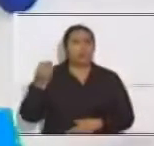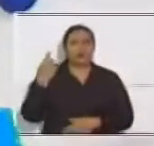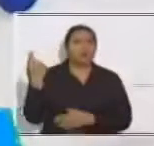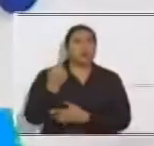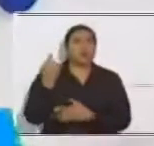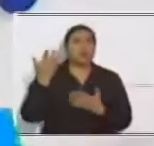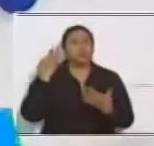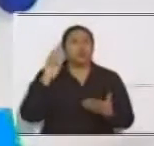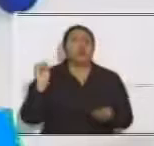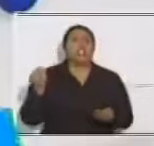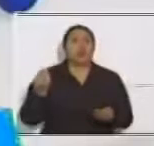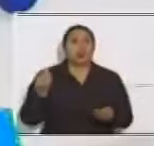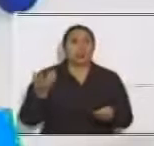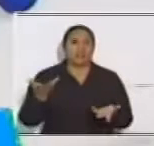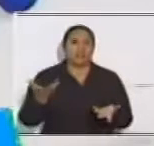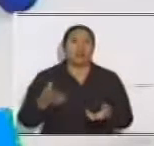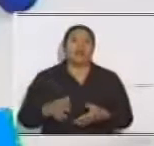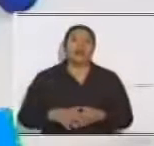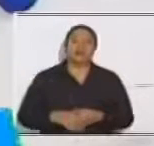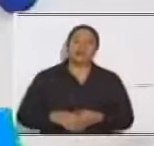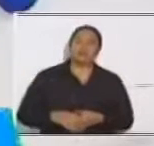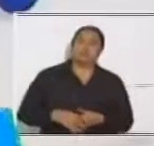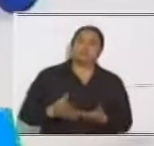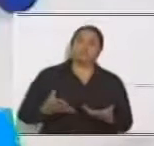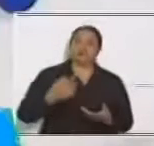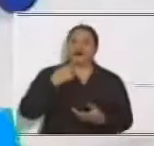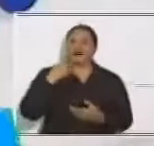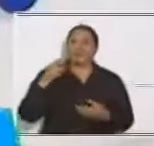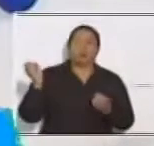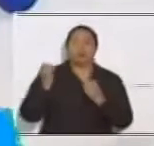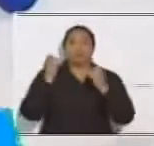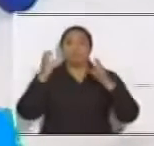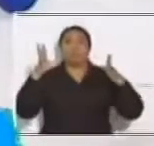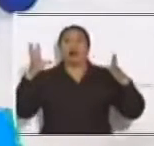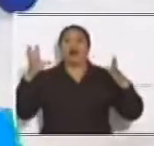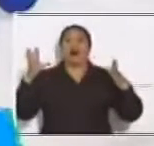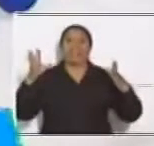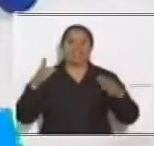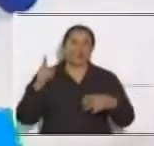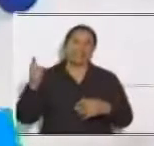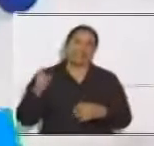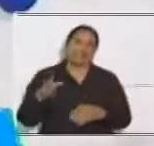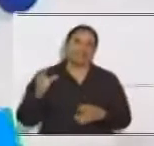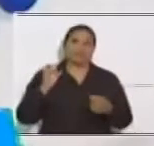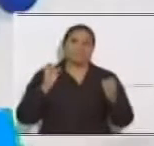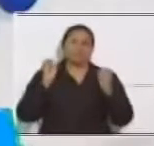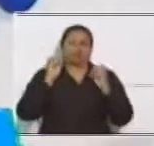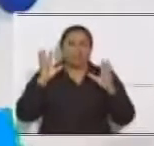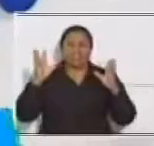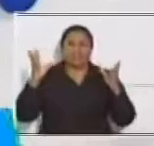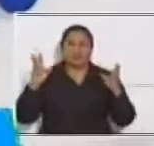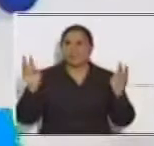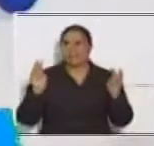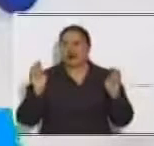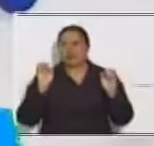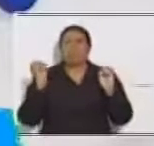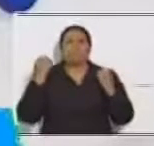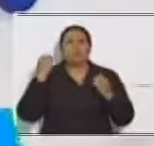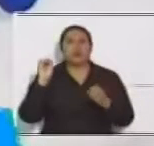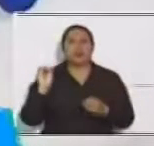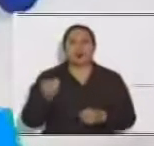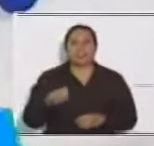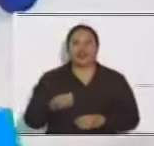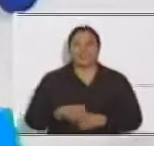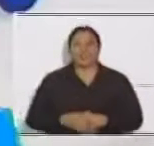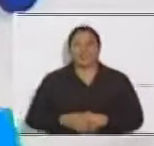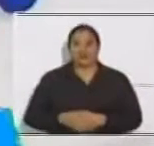importante? Algunos hasta lo consideran mágico, o cabalístico, o misterioso, ¿verdad? Sin embargo, ha